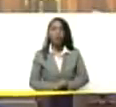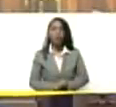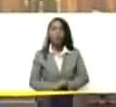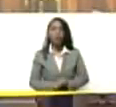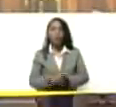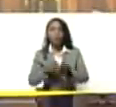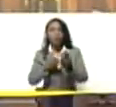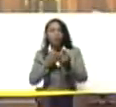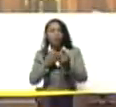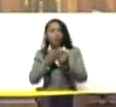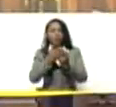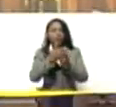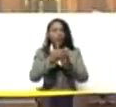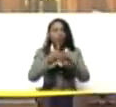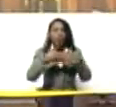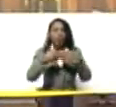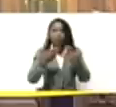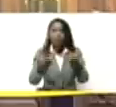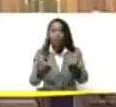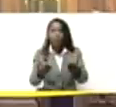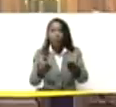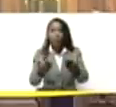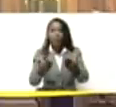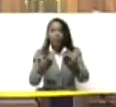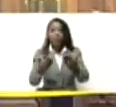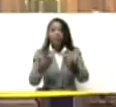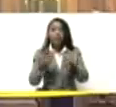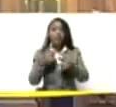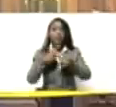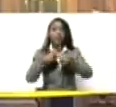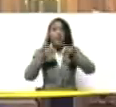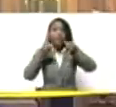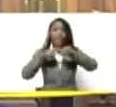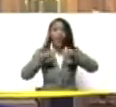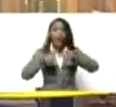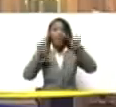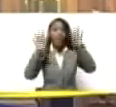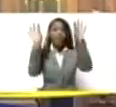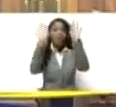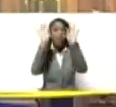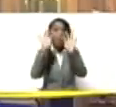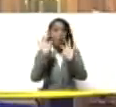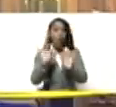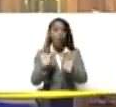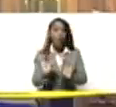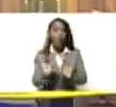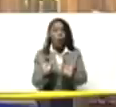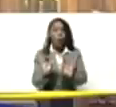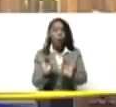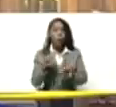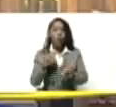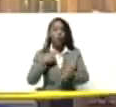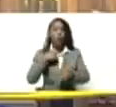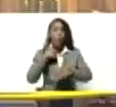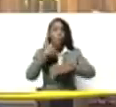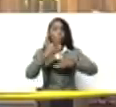de gran calado de una gran perspectiva y cuando nos disponíamos a